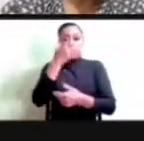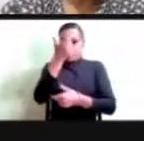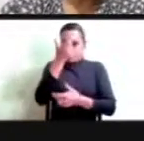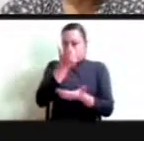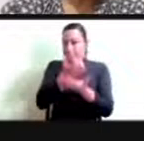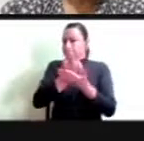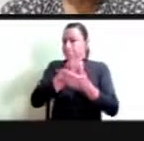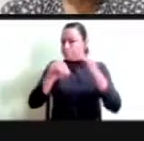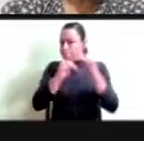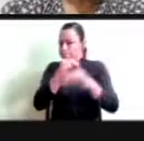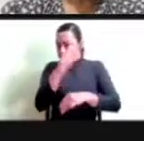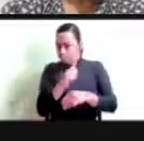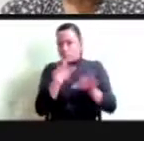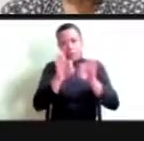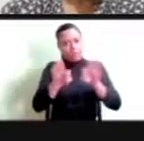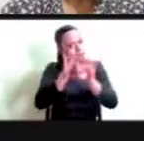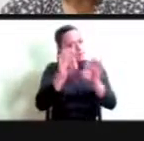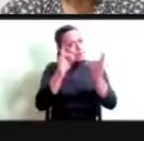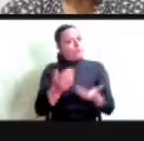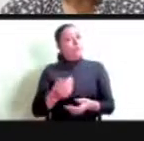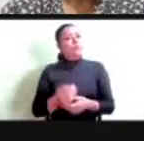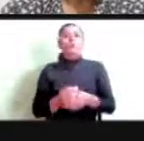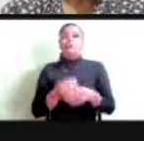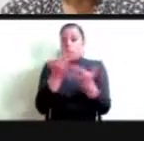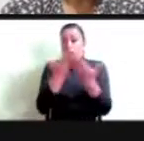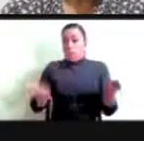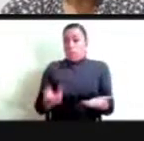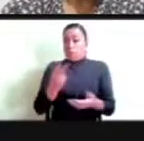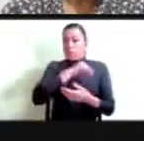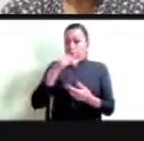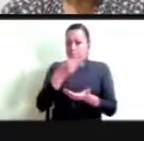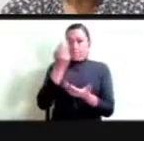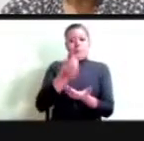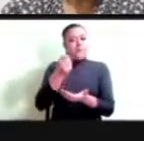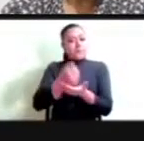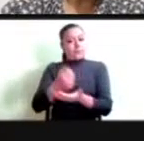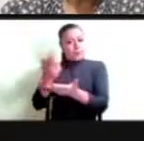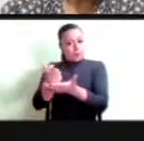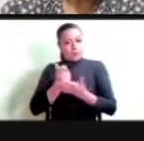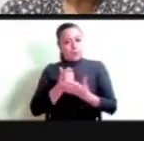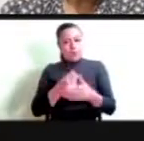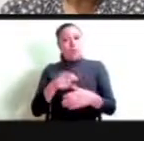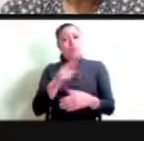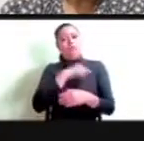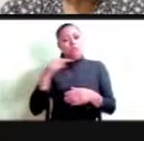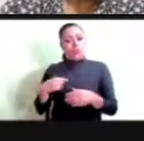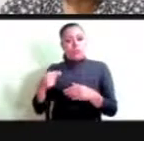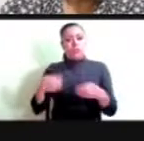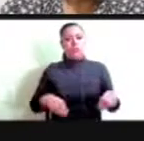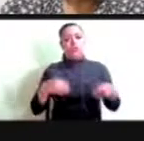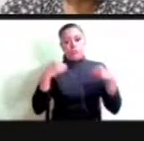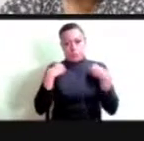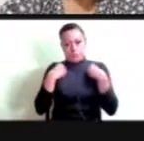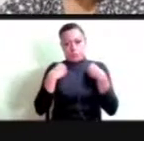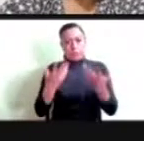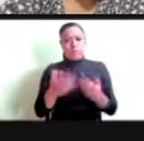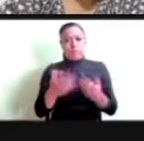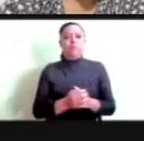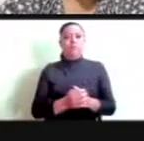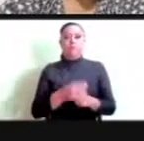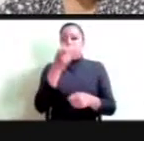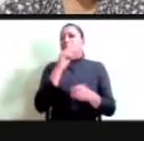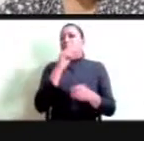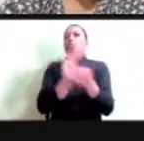la retribución institucional que como ciudadanas merecemos. No lo dejemos pasar. Es cuanto, diputada